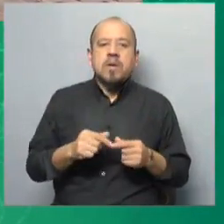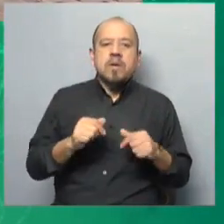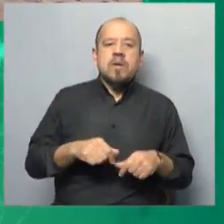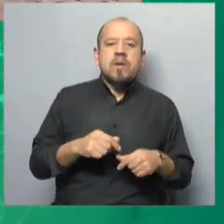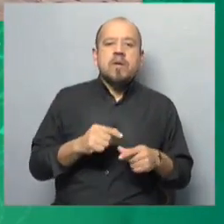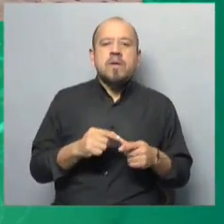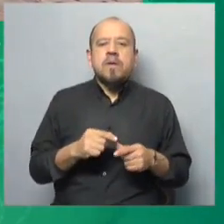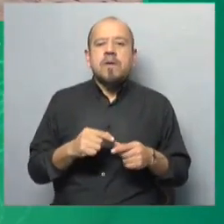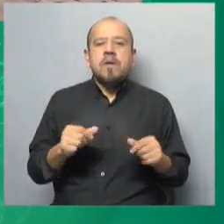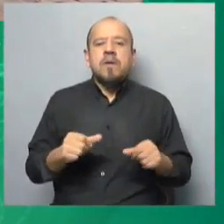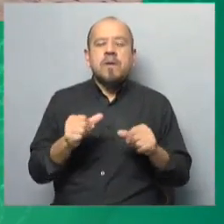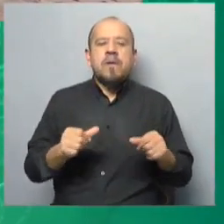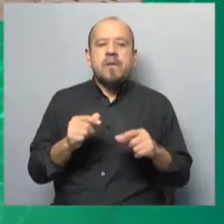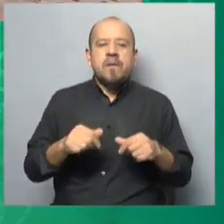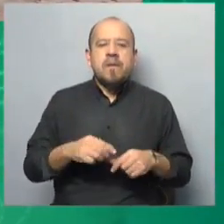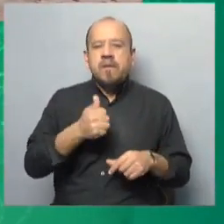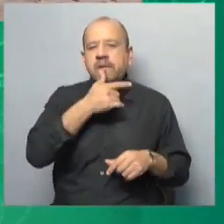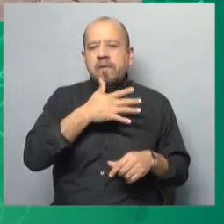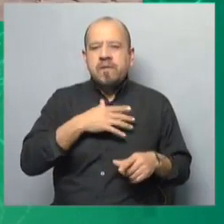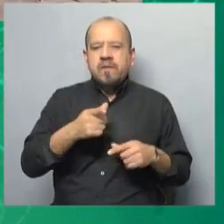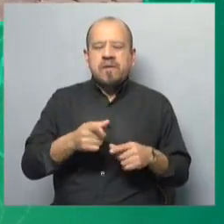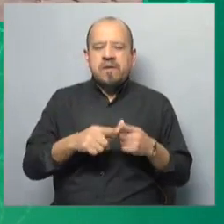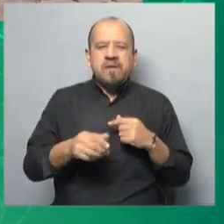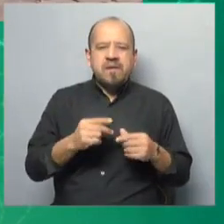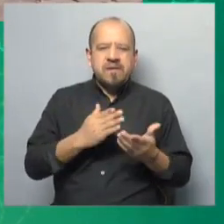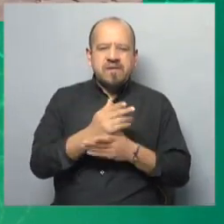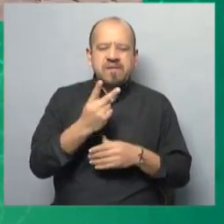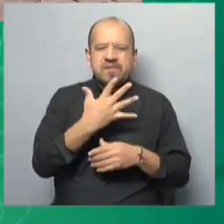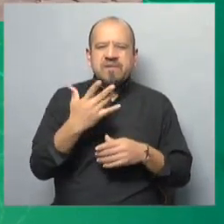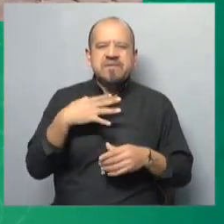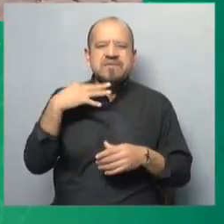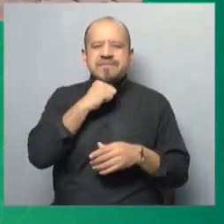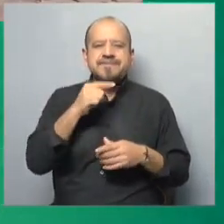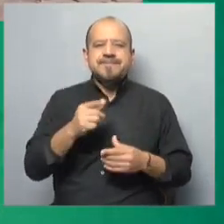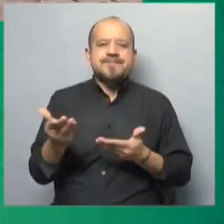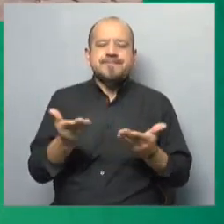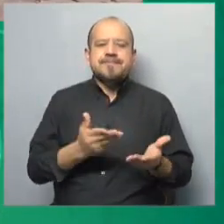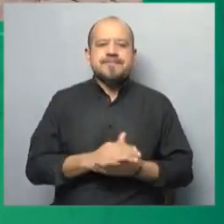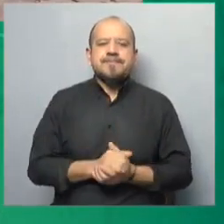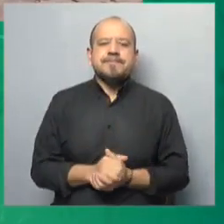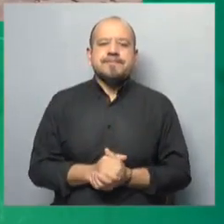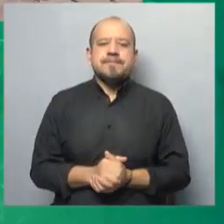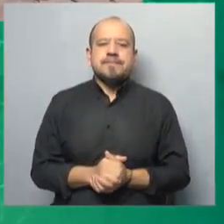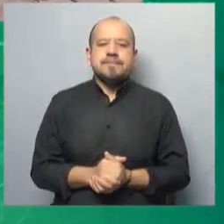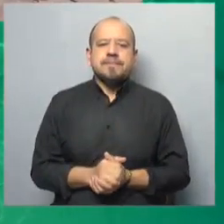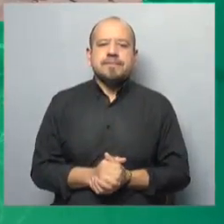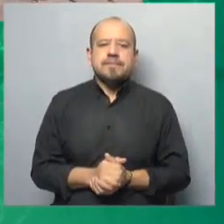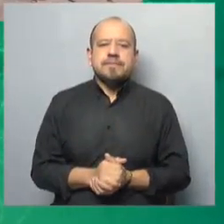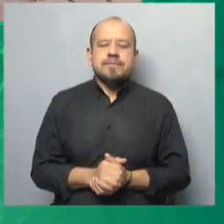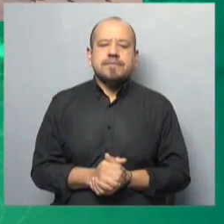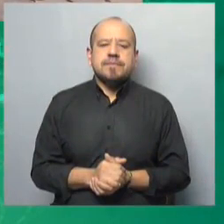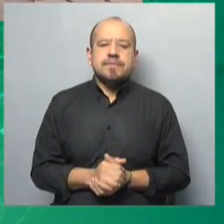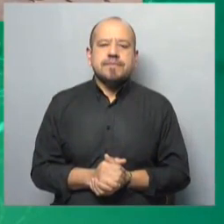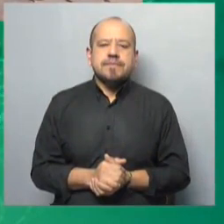este acto que se realiza de forma histórica y clásica todos los 25 de agosto. ¿Cómo estás, Luca? Bienvenido. Adelante. Te vemos, te escuchamos.